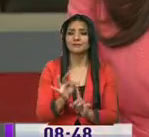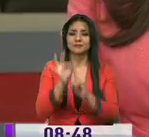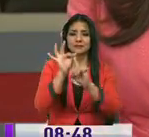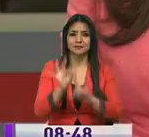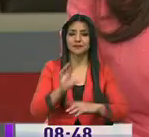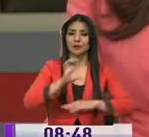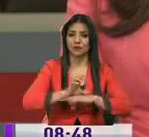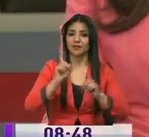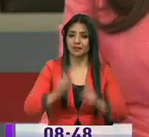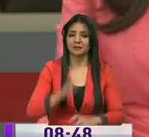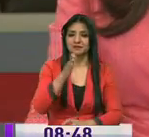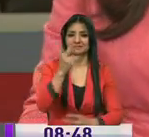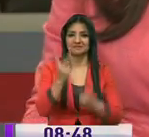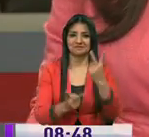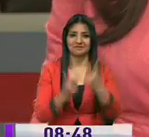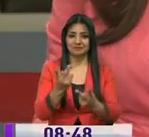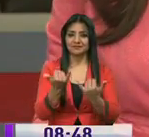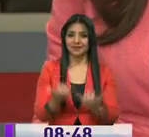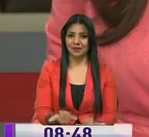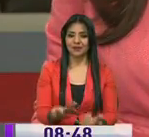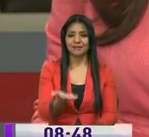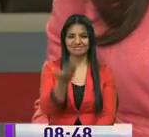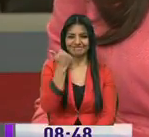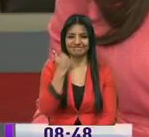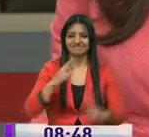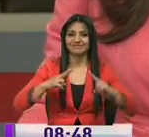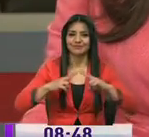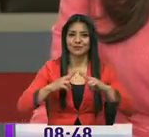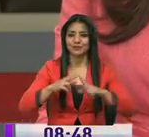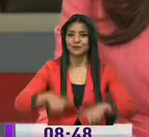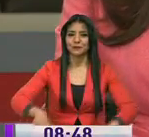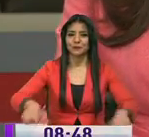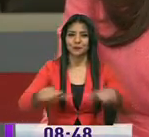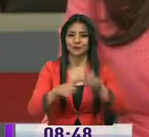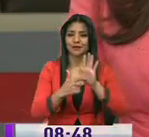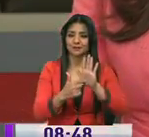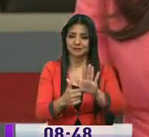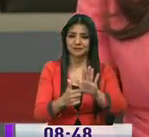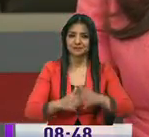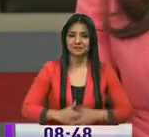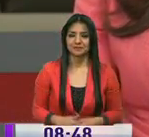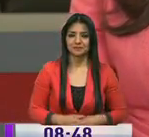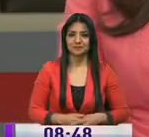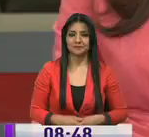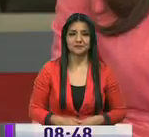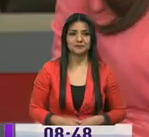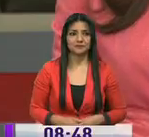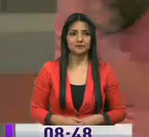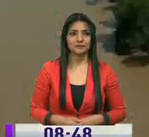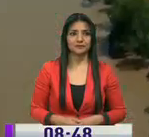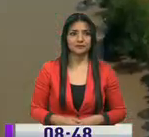debe ser visitado. A continuación, acompáñenos a conocer un poco de lo que ofrece este sitio de la Amazonía.